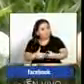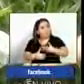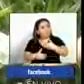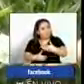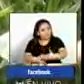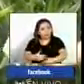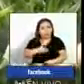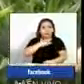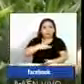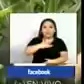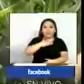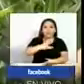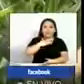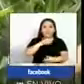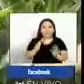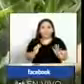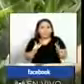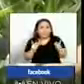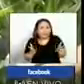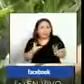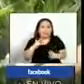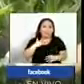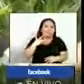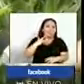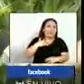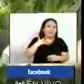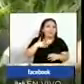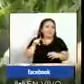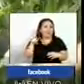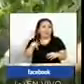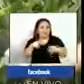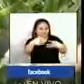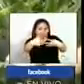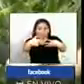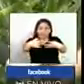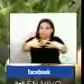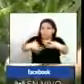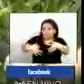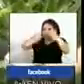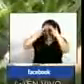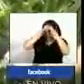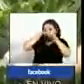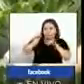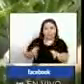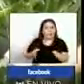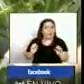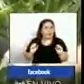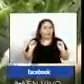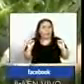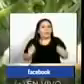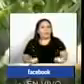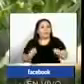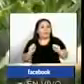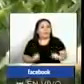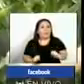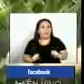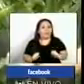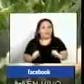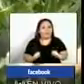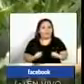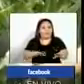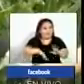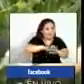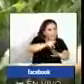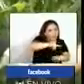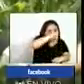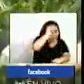que por las mismas coacciones que tenemos de las medidas, no nos da para ampliarnos y hacer